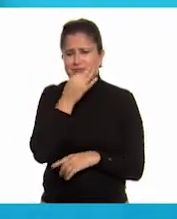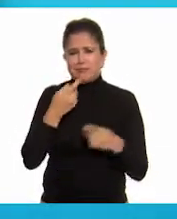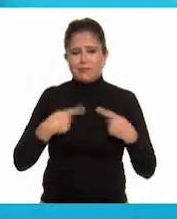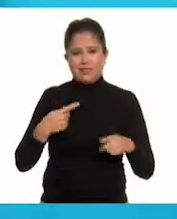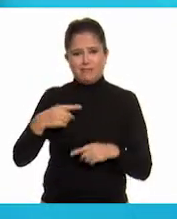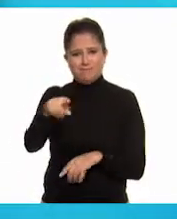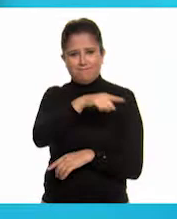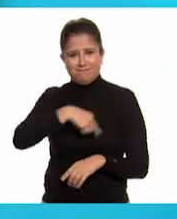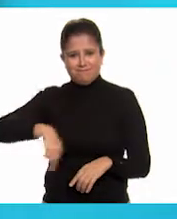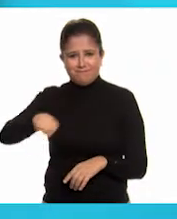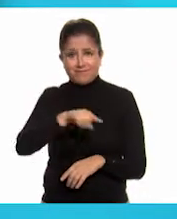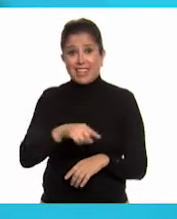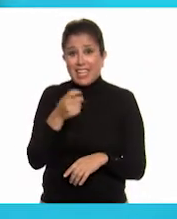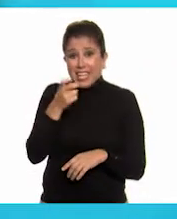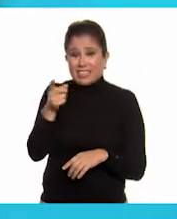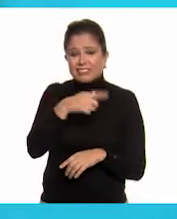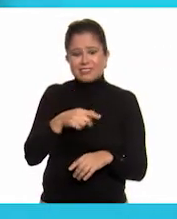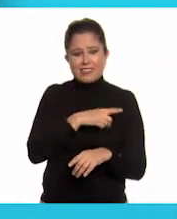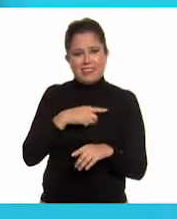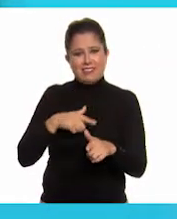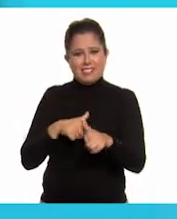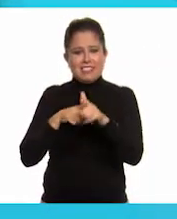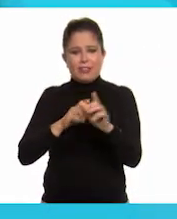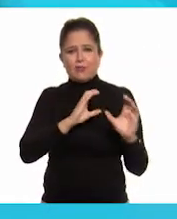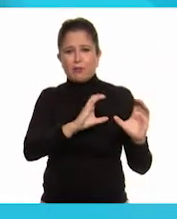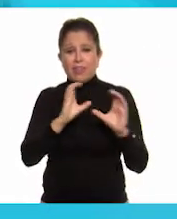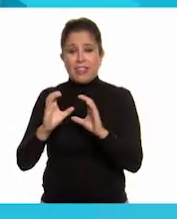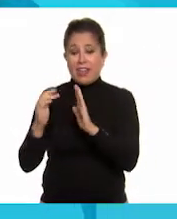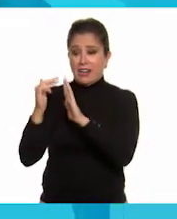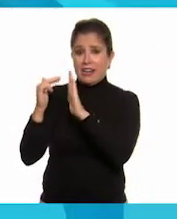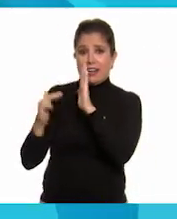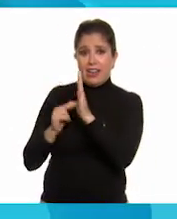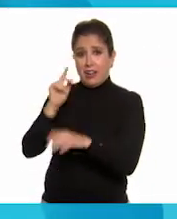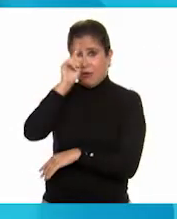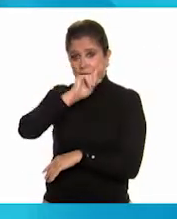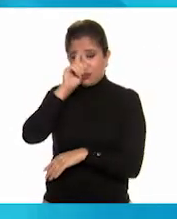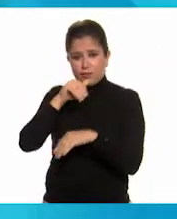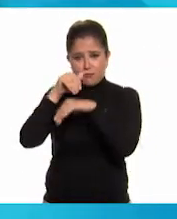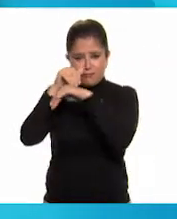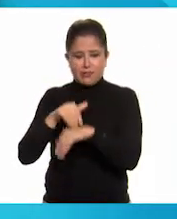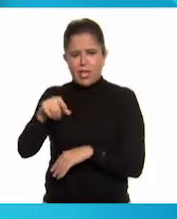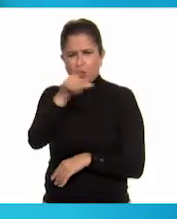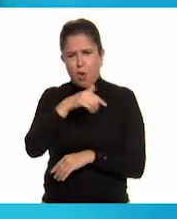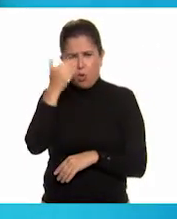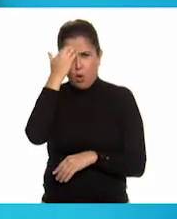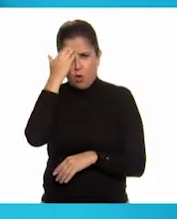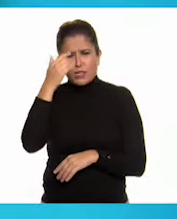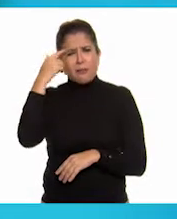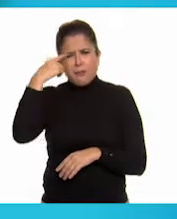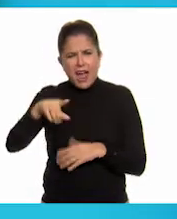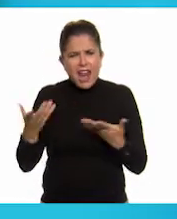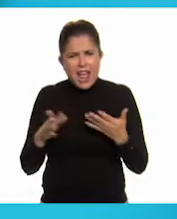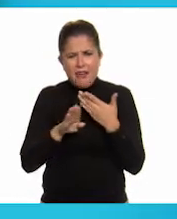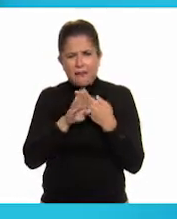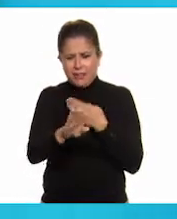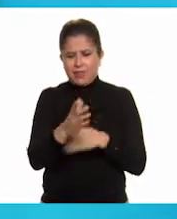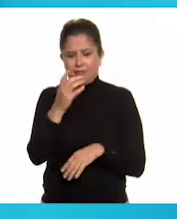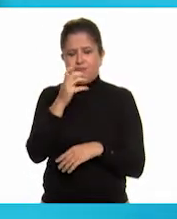las personas. Por eso hay que continuar cuidándonos siguiendo las buenas prácticas que ya todos conocemos para evitar